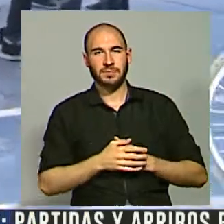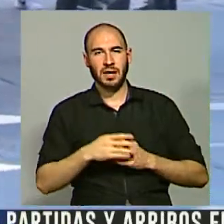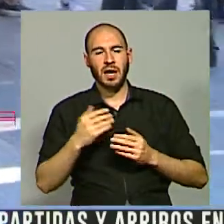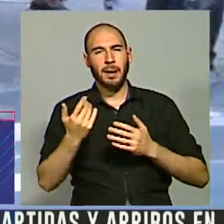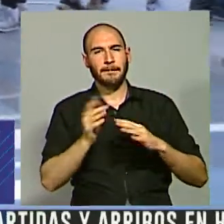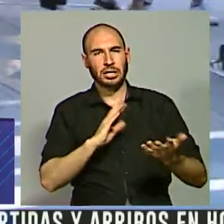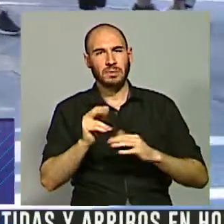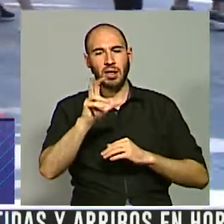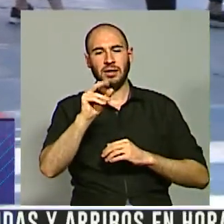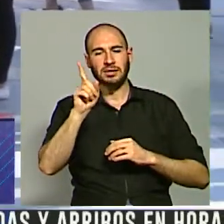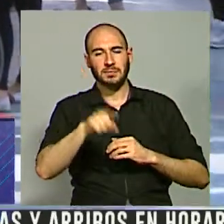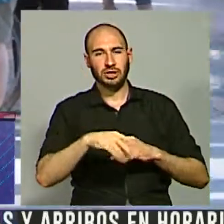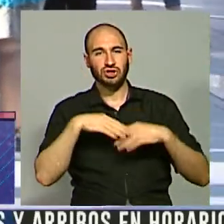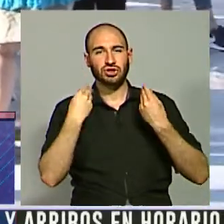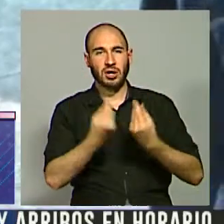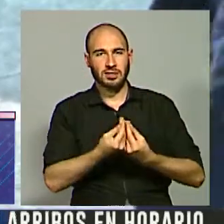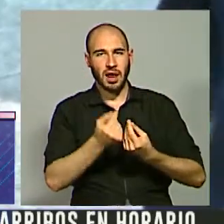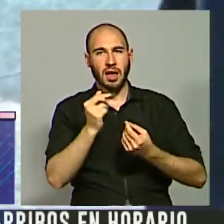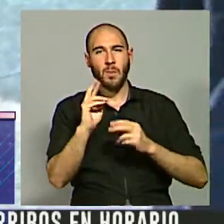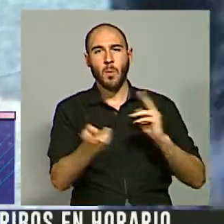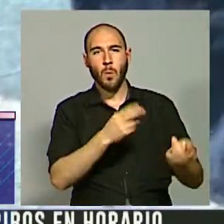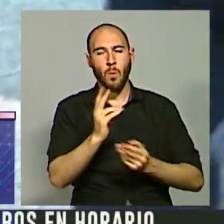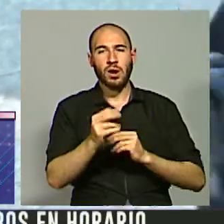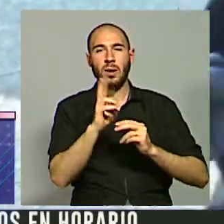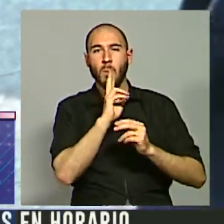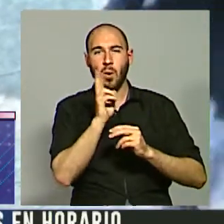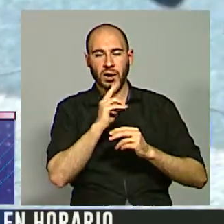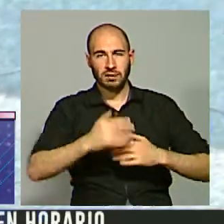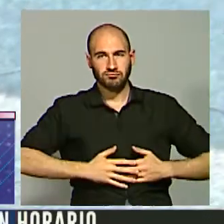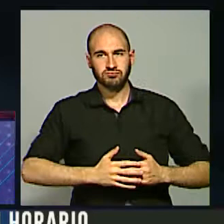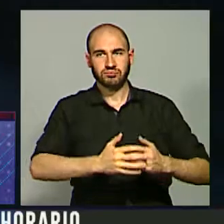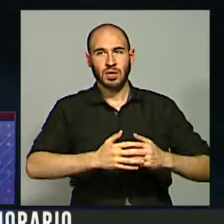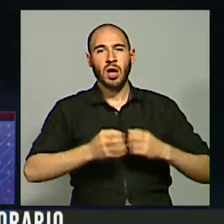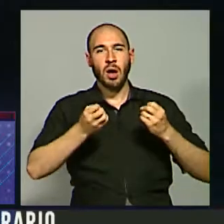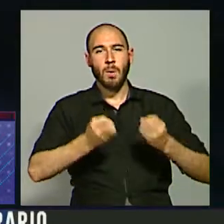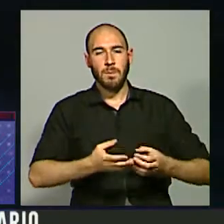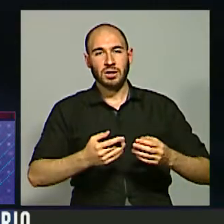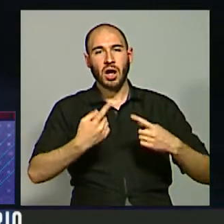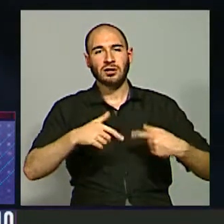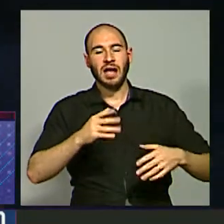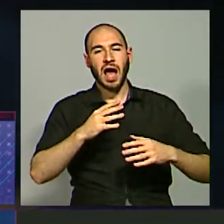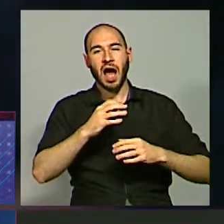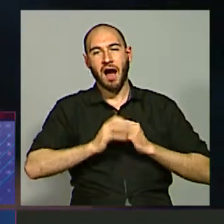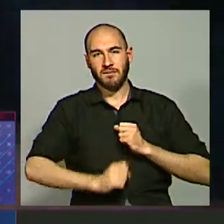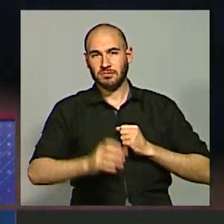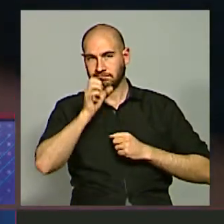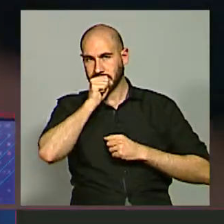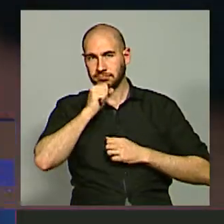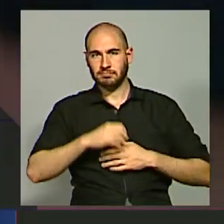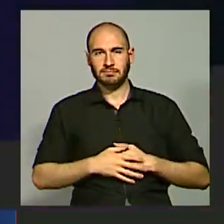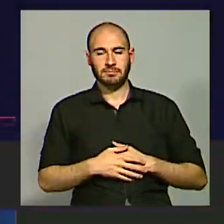Representa un 30% del total de muertes de mujeres gestantes por prácticas de abortos clandestinos.